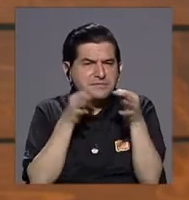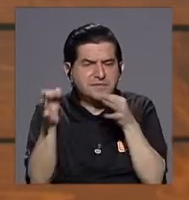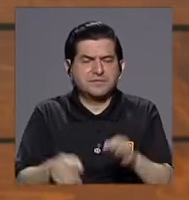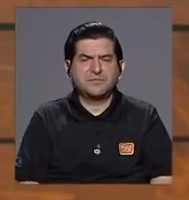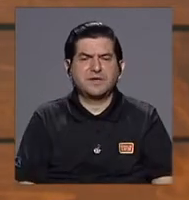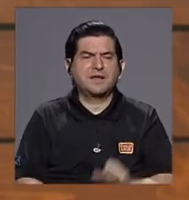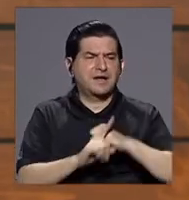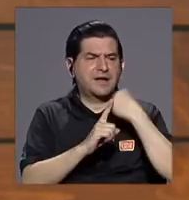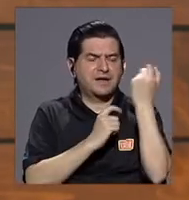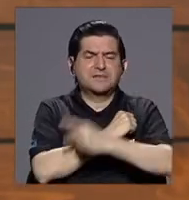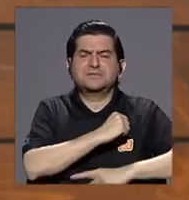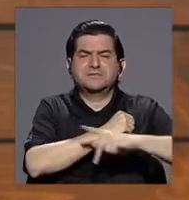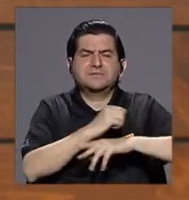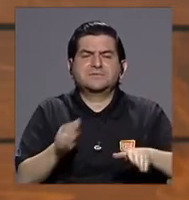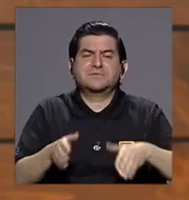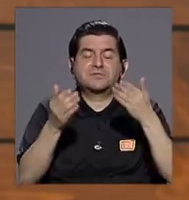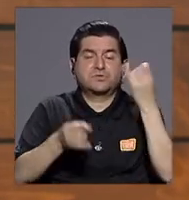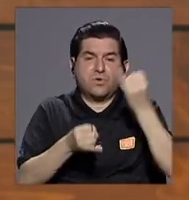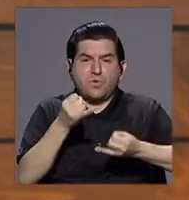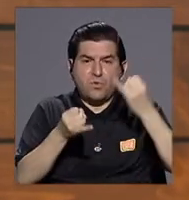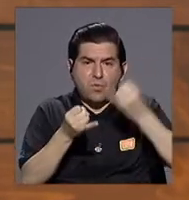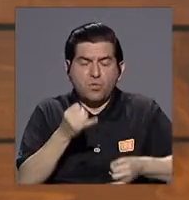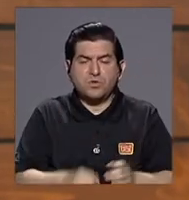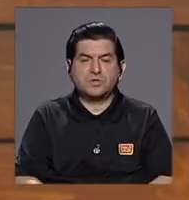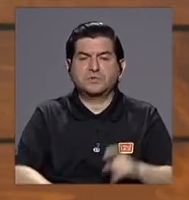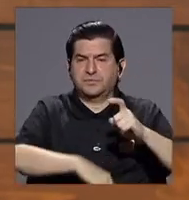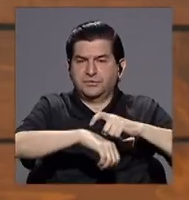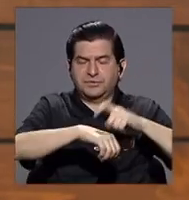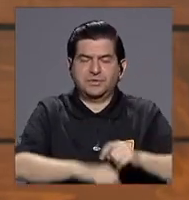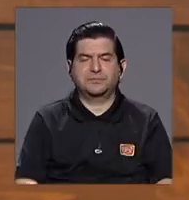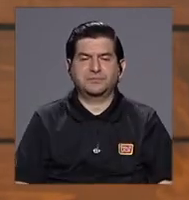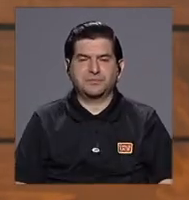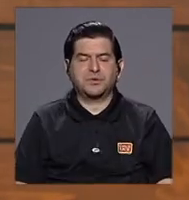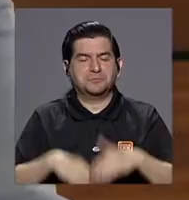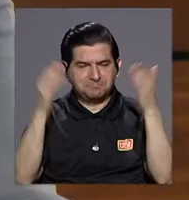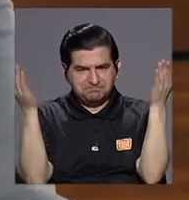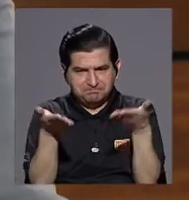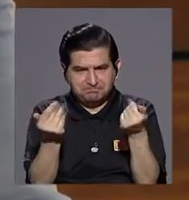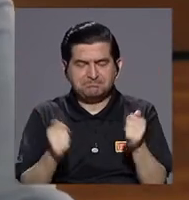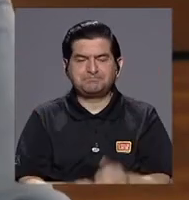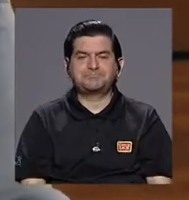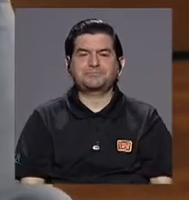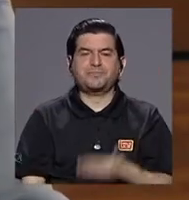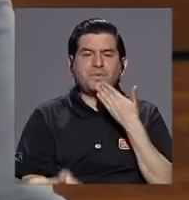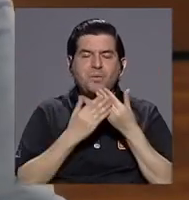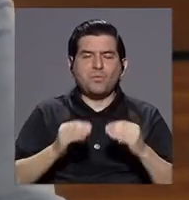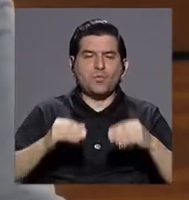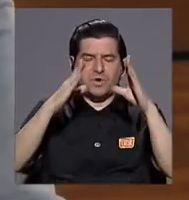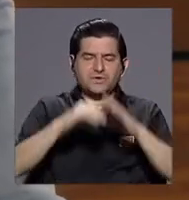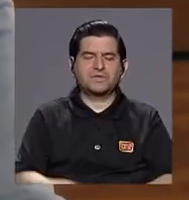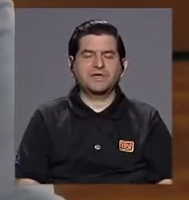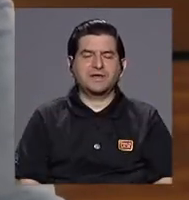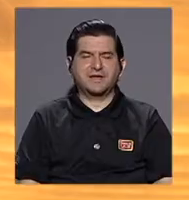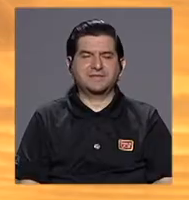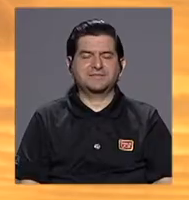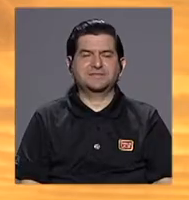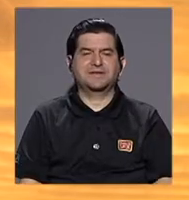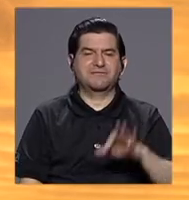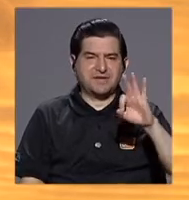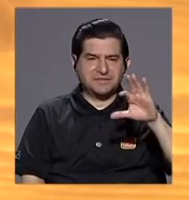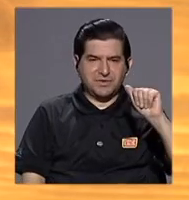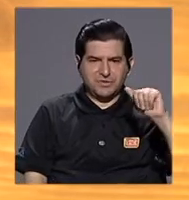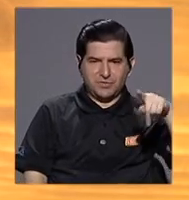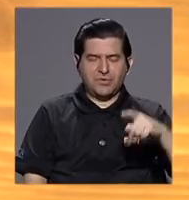cómo ve la situación del país en los últimos tiempos. Adelante y bienvenido. Buenos días, don Francisco. ¿Qué tal? ¿Cómo está? Muy